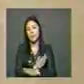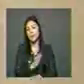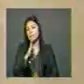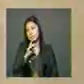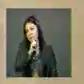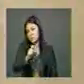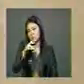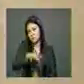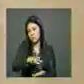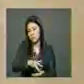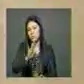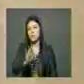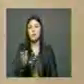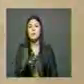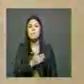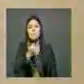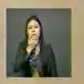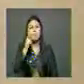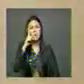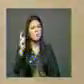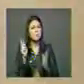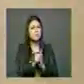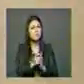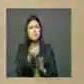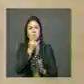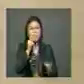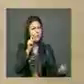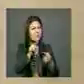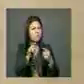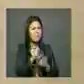intervinientes. El primer punto hace